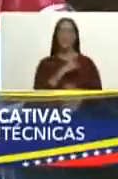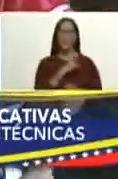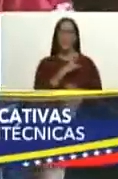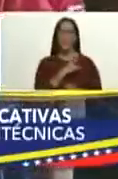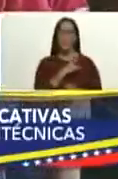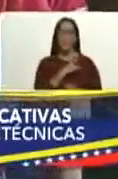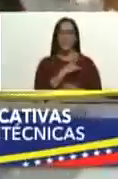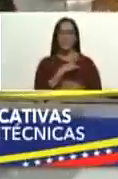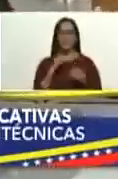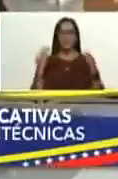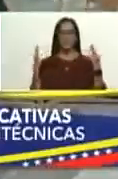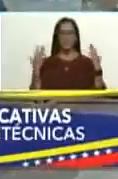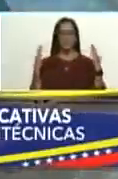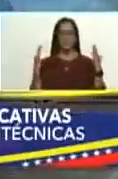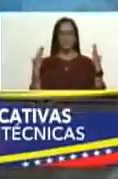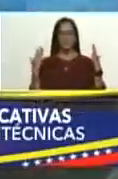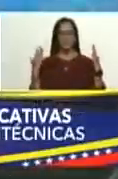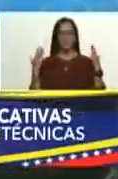universidades.